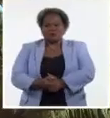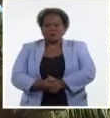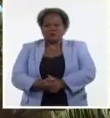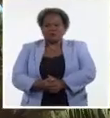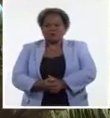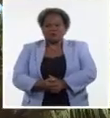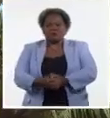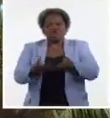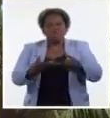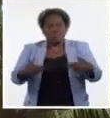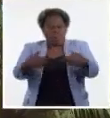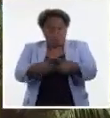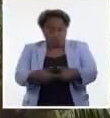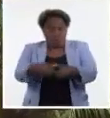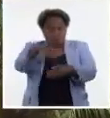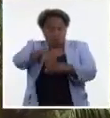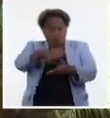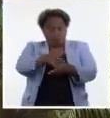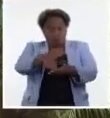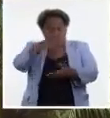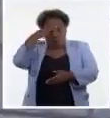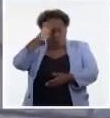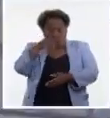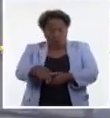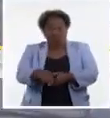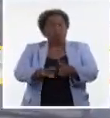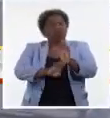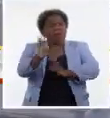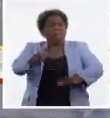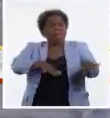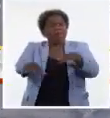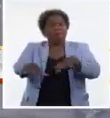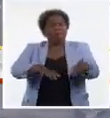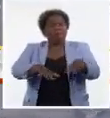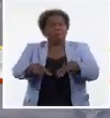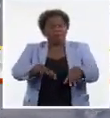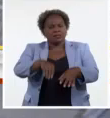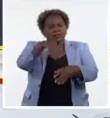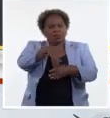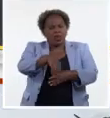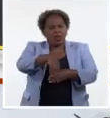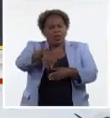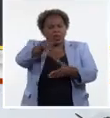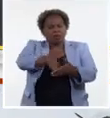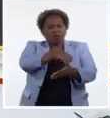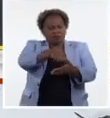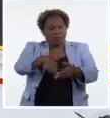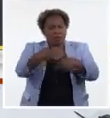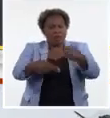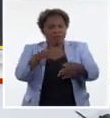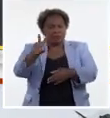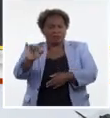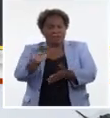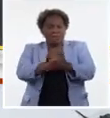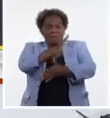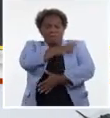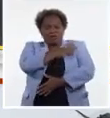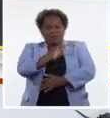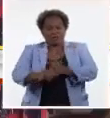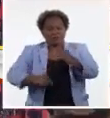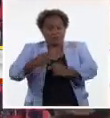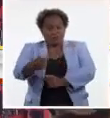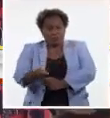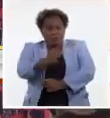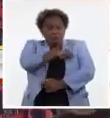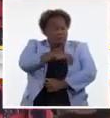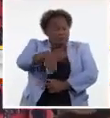el consejo electoral Nacional de Cuba Avanza en la preparación de las elecciones nacionales a efectuarse el 26 de Marzo próximo el pueblo